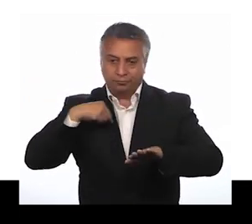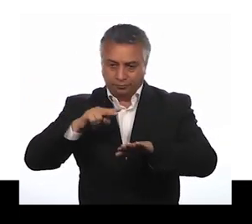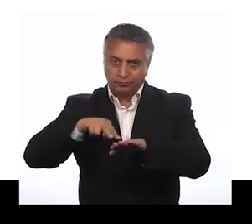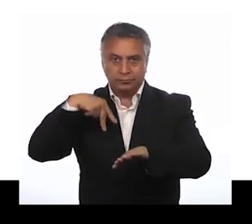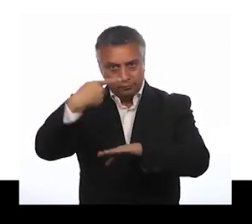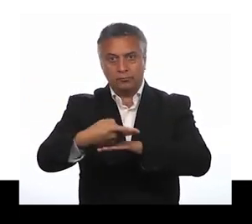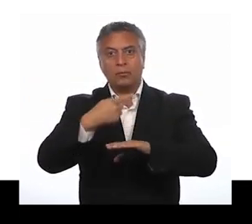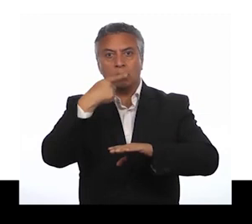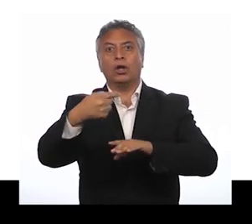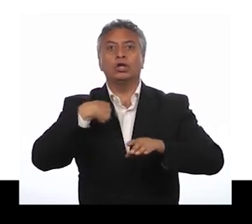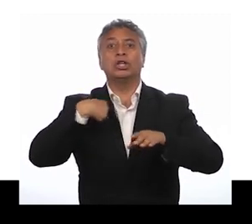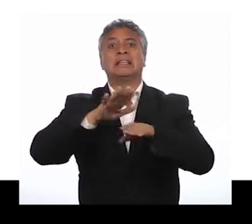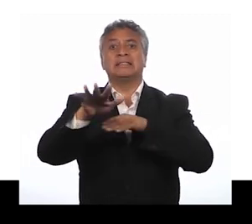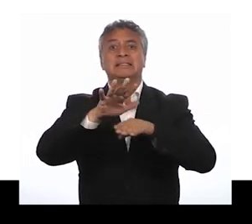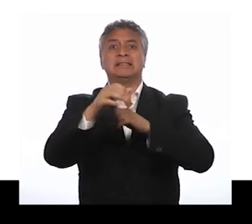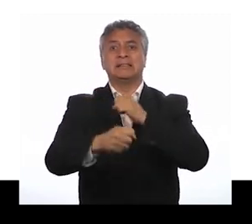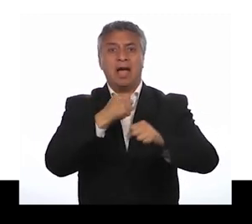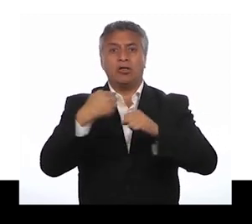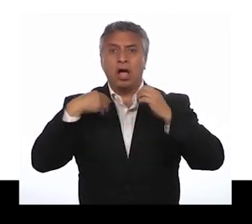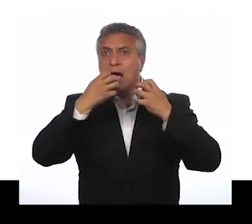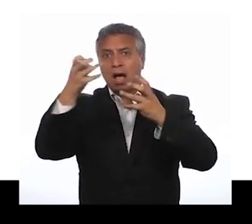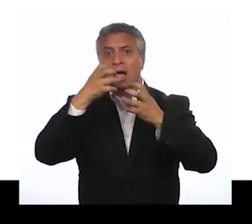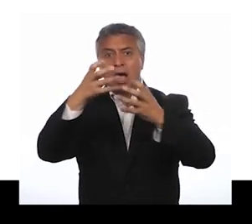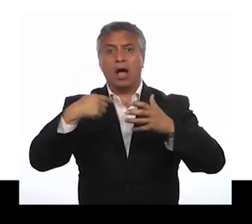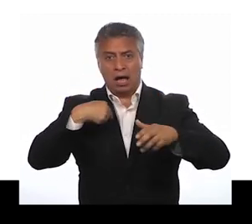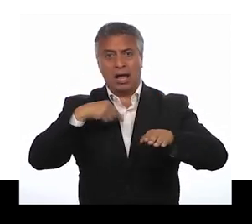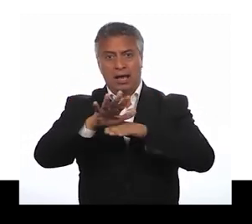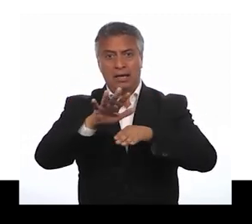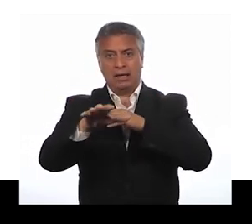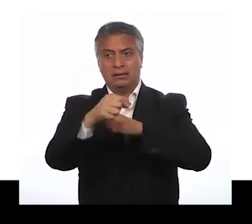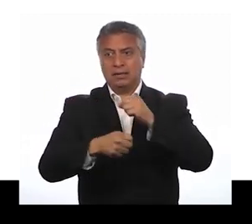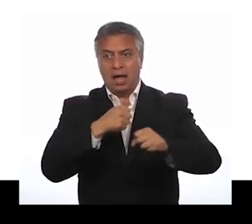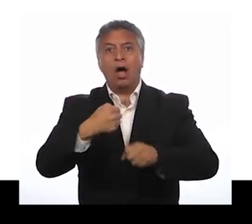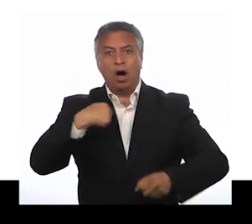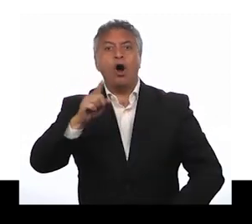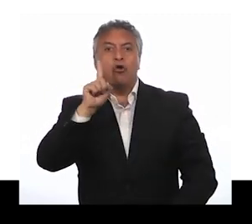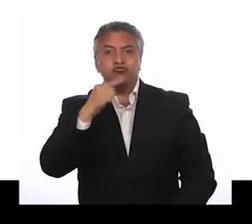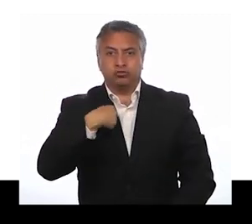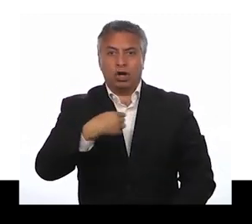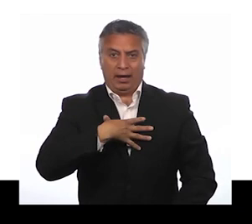Y digo que tengo 15 años en ese momento. Y tenía un hijo.